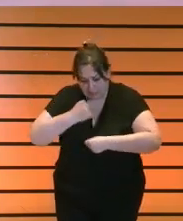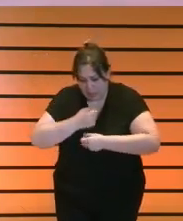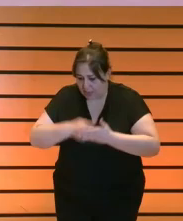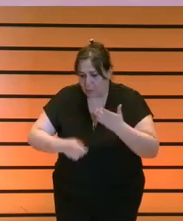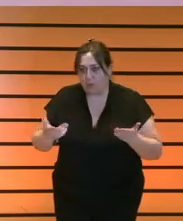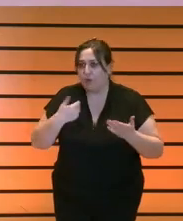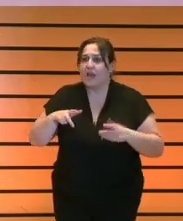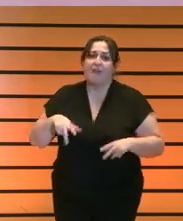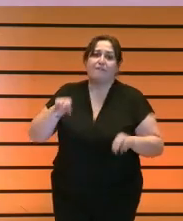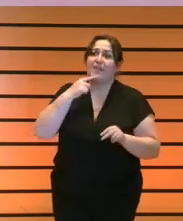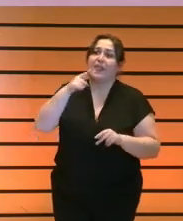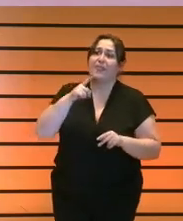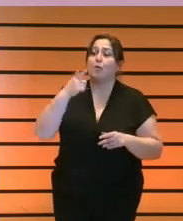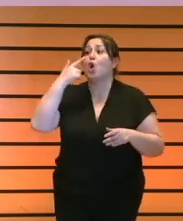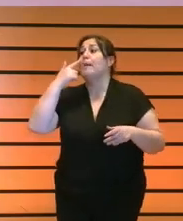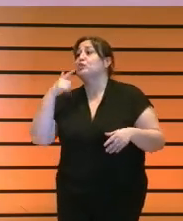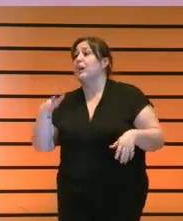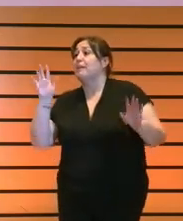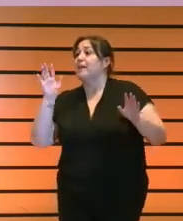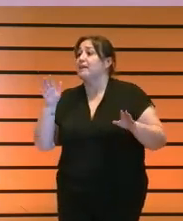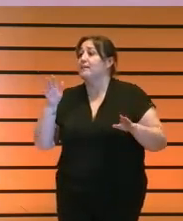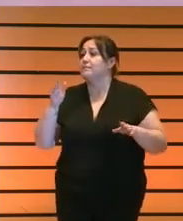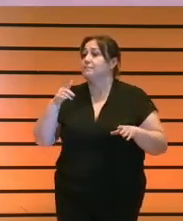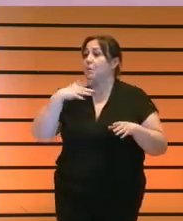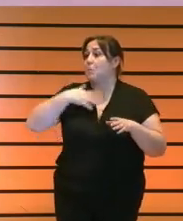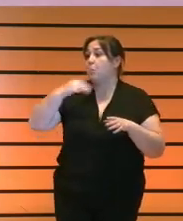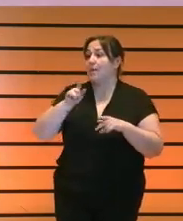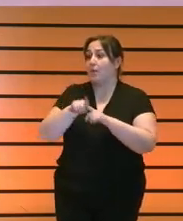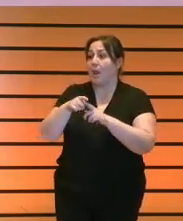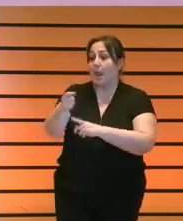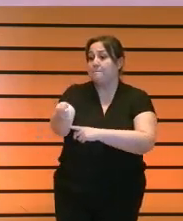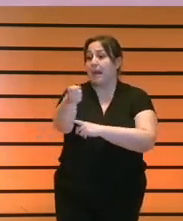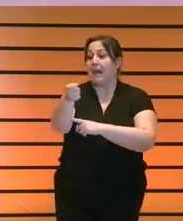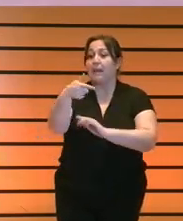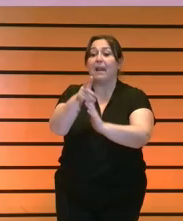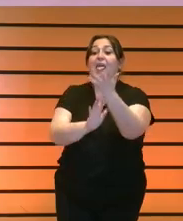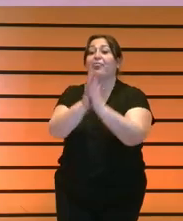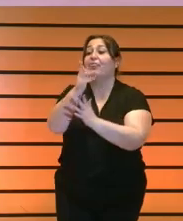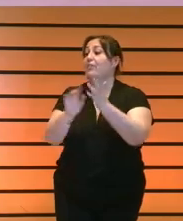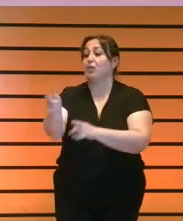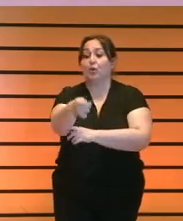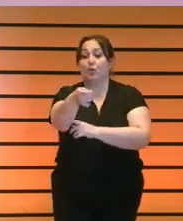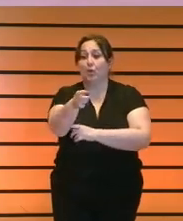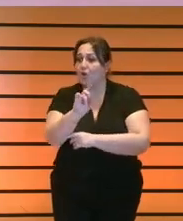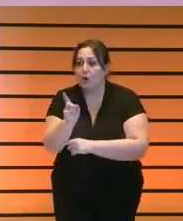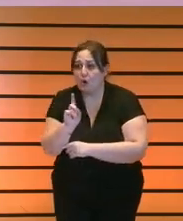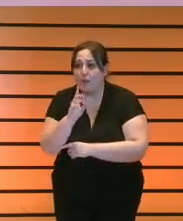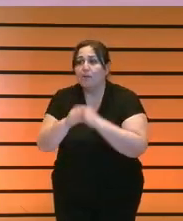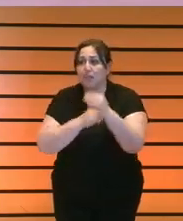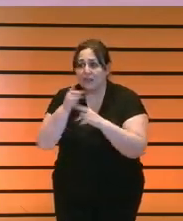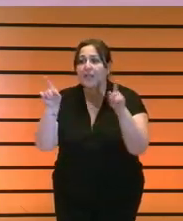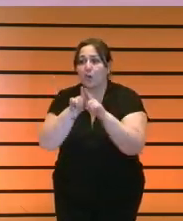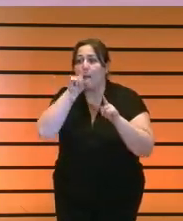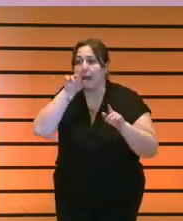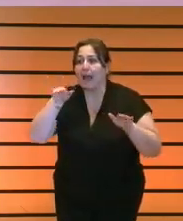estar diciendo, vamos a ver si ponemos la manguera para apagar ese incendio. Vamos a hacer como el colibrí y hagamos lo que